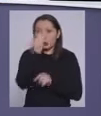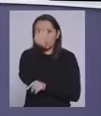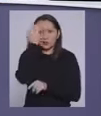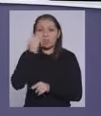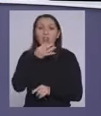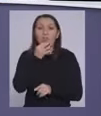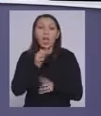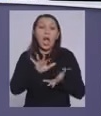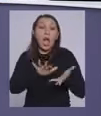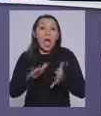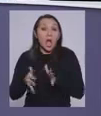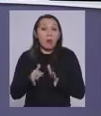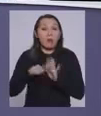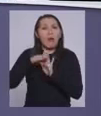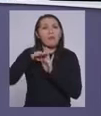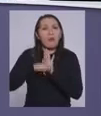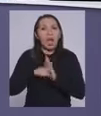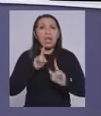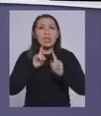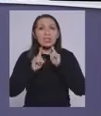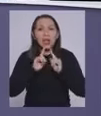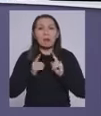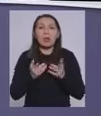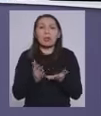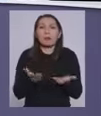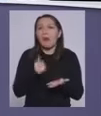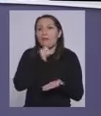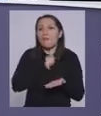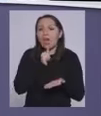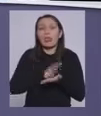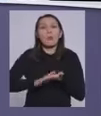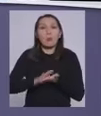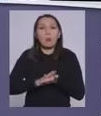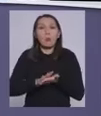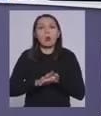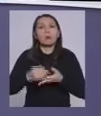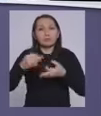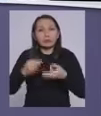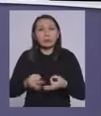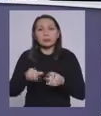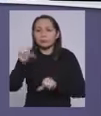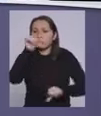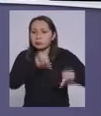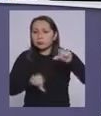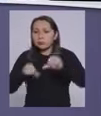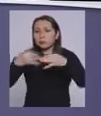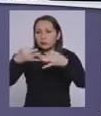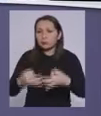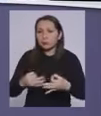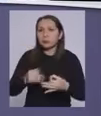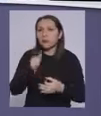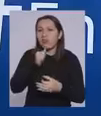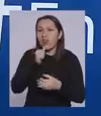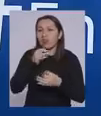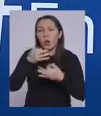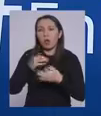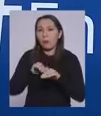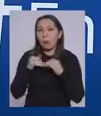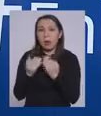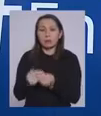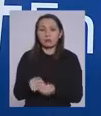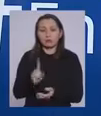que apuntaban a que quizás esta baja de los exámenes tenía que ver con falta, por ejemplo, de reactivos o de algún otro tipo de insumos.